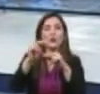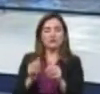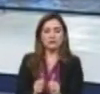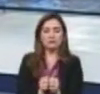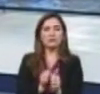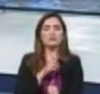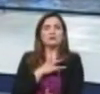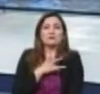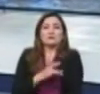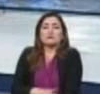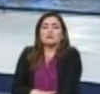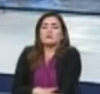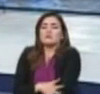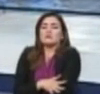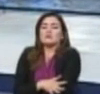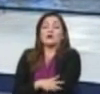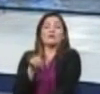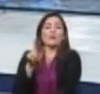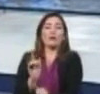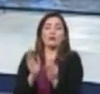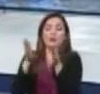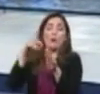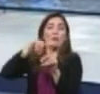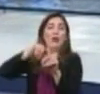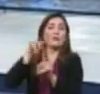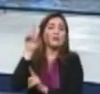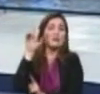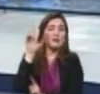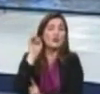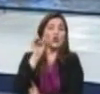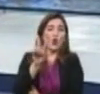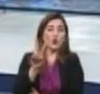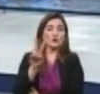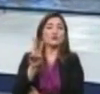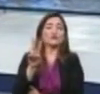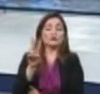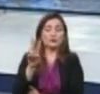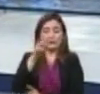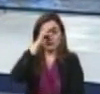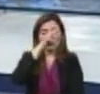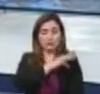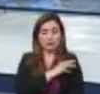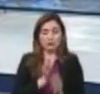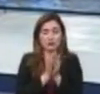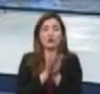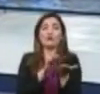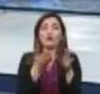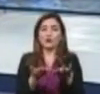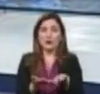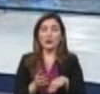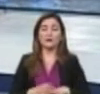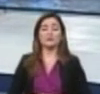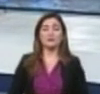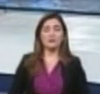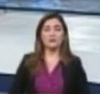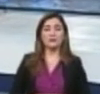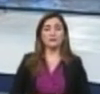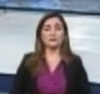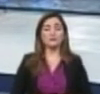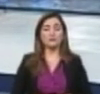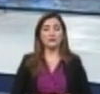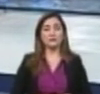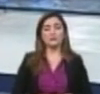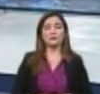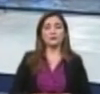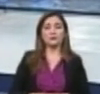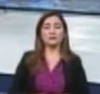acompañamiento militar fueron sepultados esta tarde dos de los tres infantes de Marina que murieron en el atentado en Mataje este martes. El